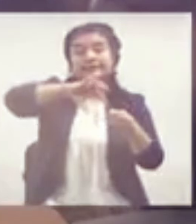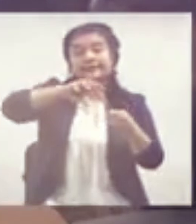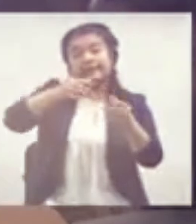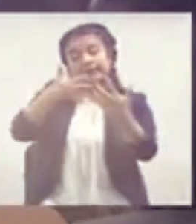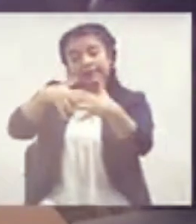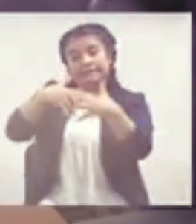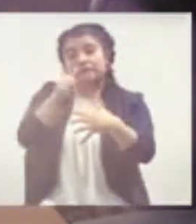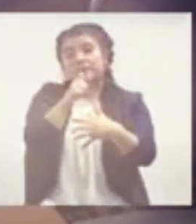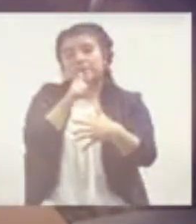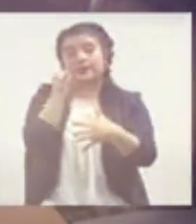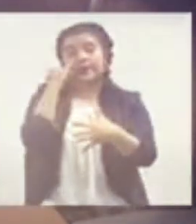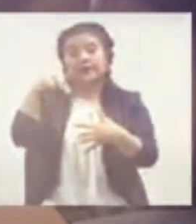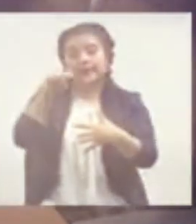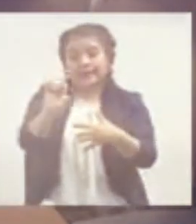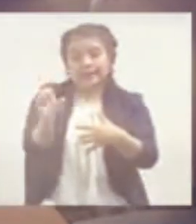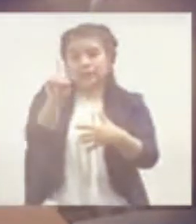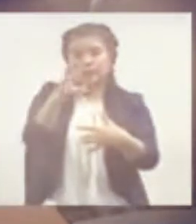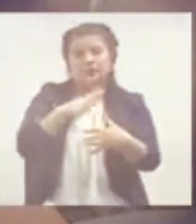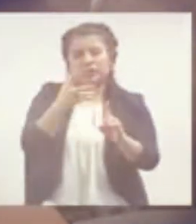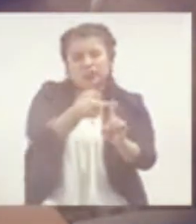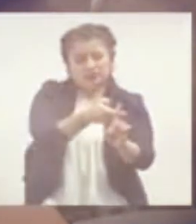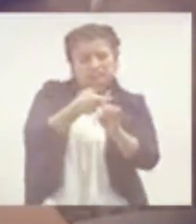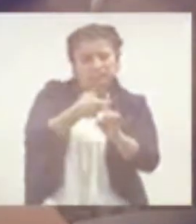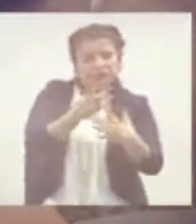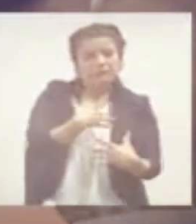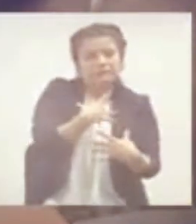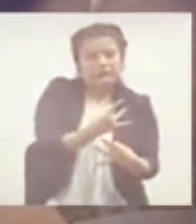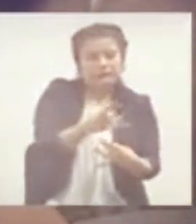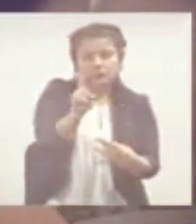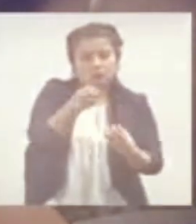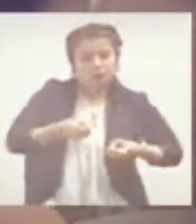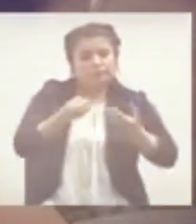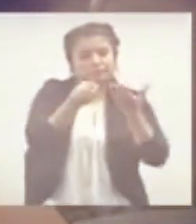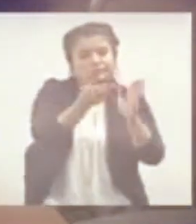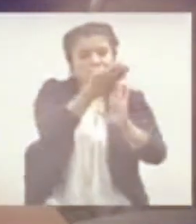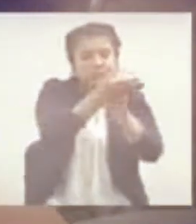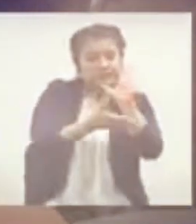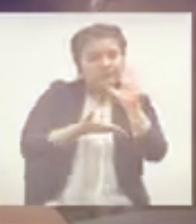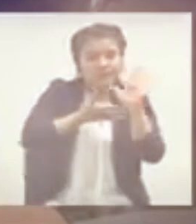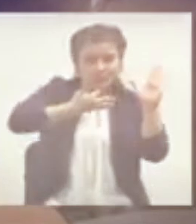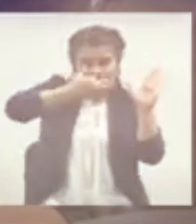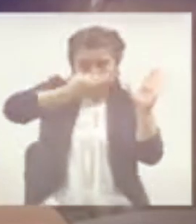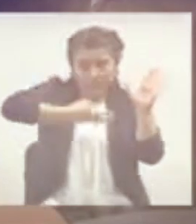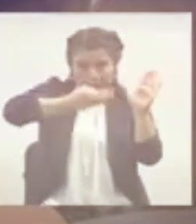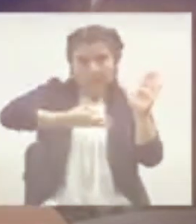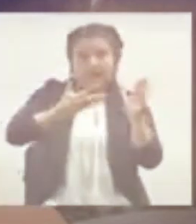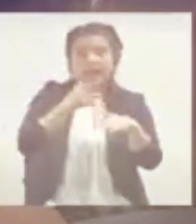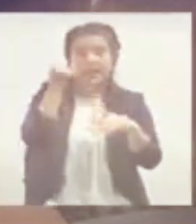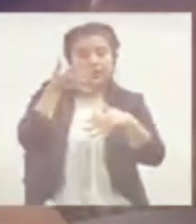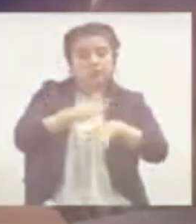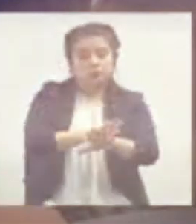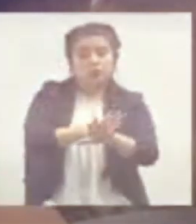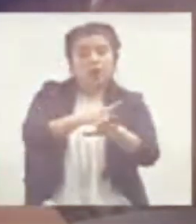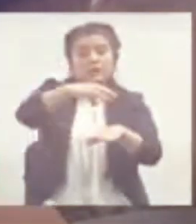Junta Directiva del INE no genera conflicto de interés, sino que por el contrario brinda transparencia y certeza en la inclusión de los sectores